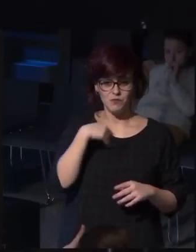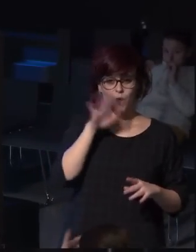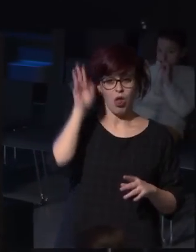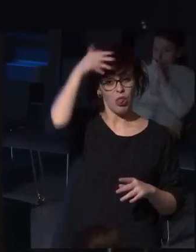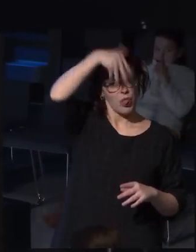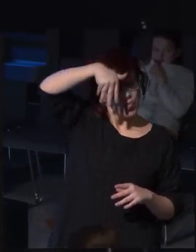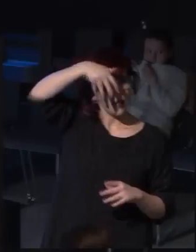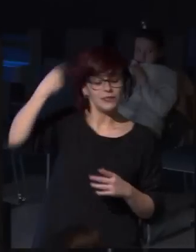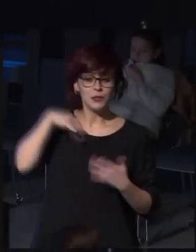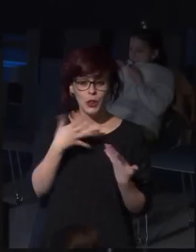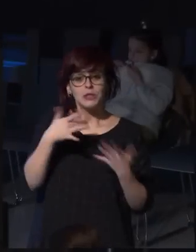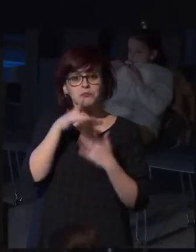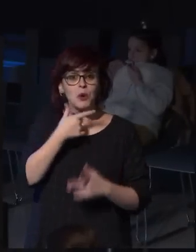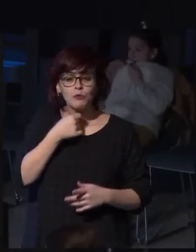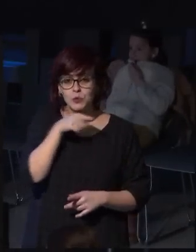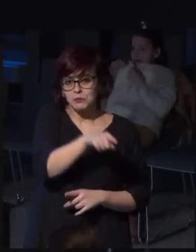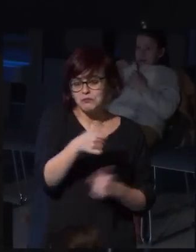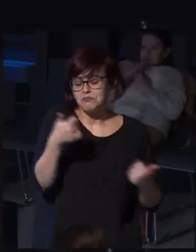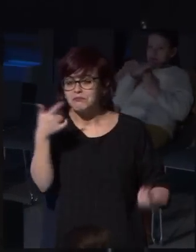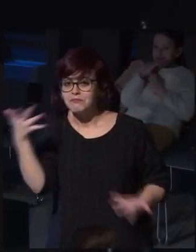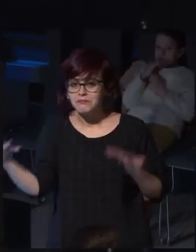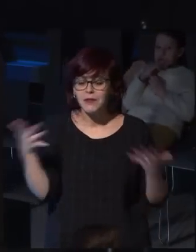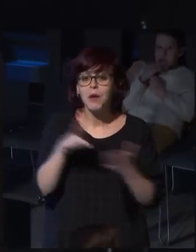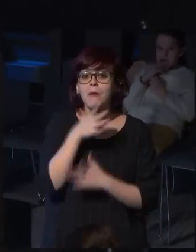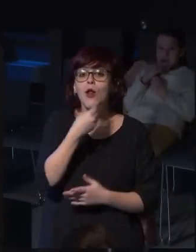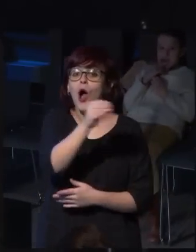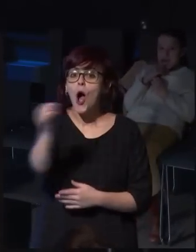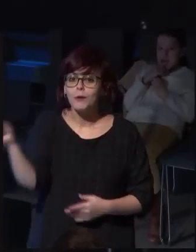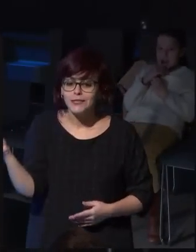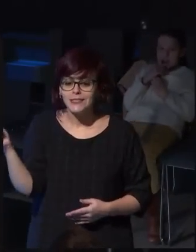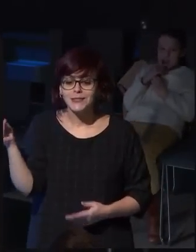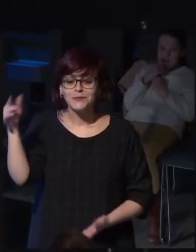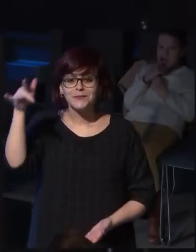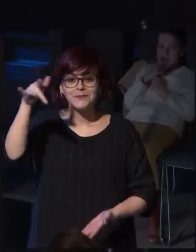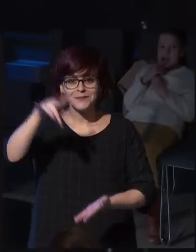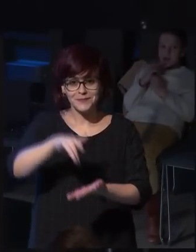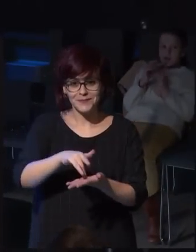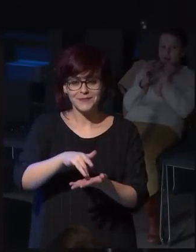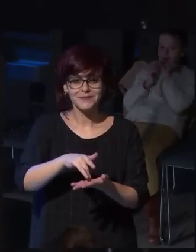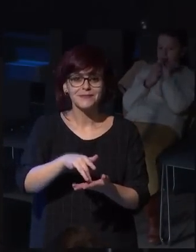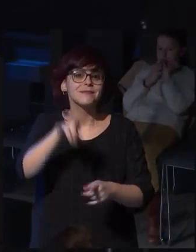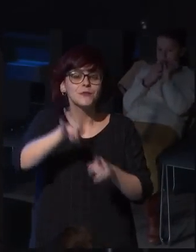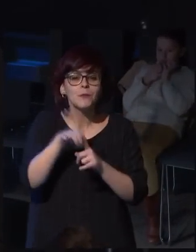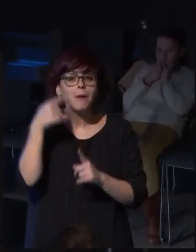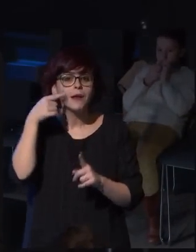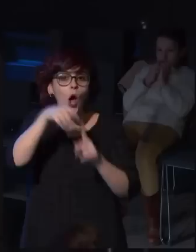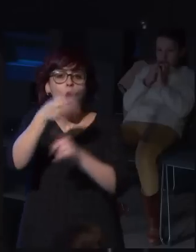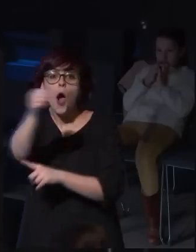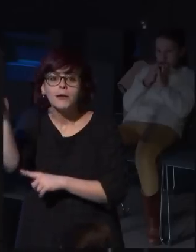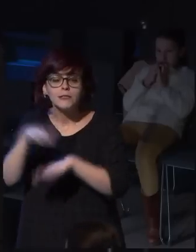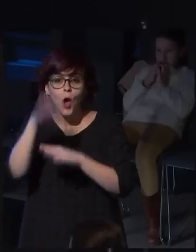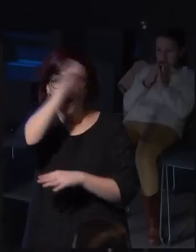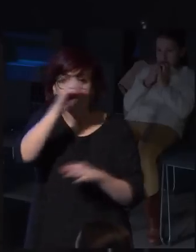esto es lo que a mí me gusta, ¿no? Pero a ver lo que dicen los chavales ahora, que a lo mejor su referencia no